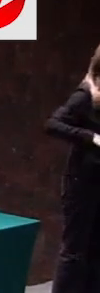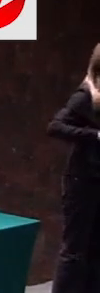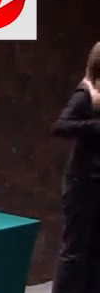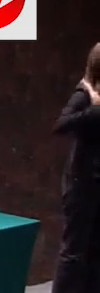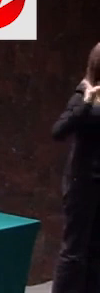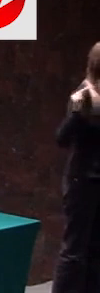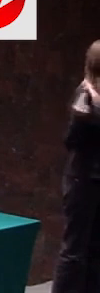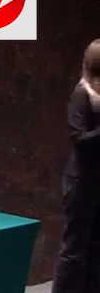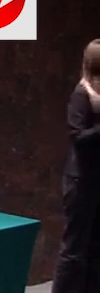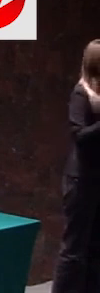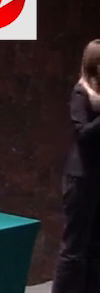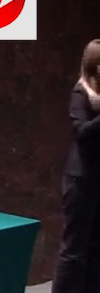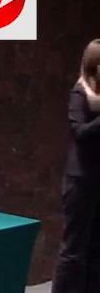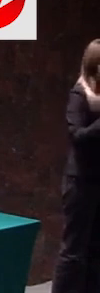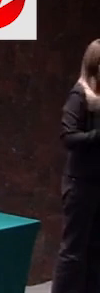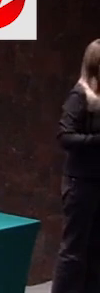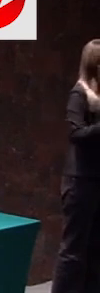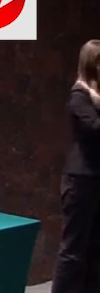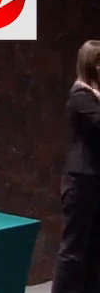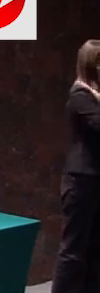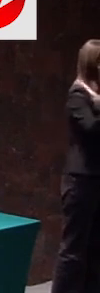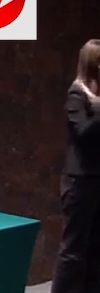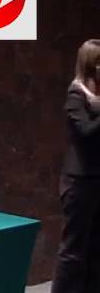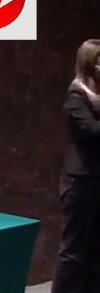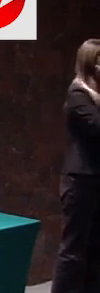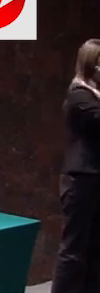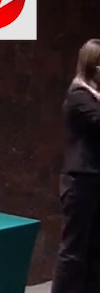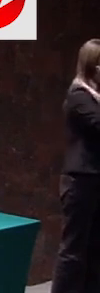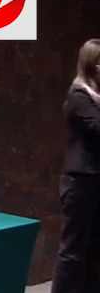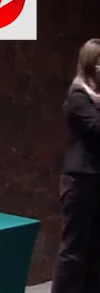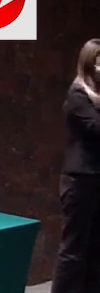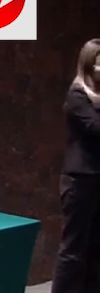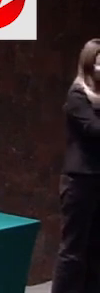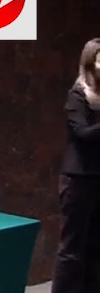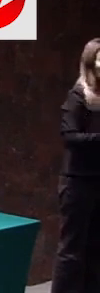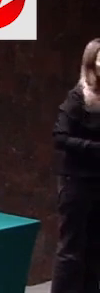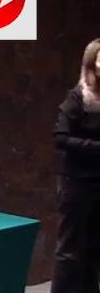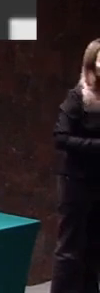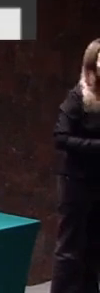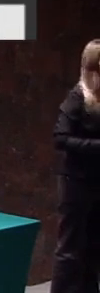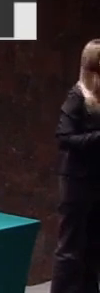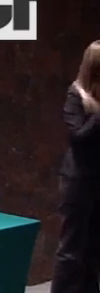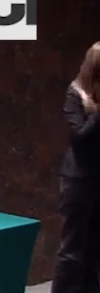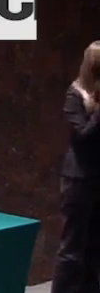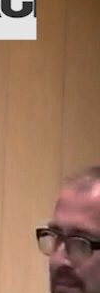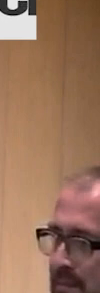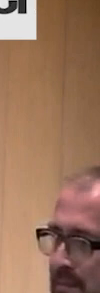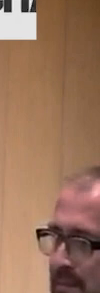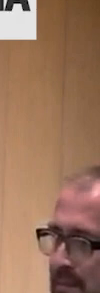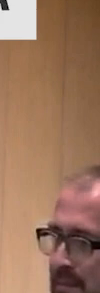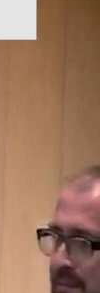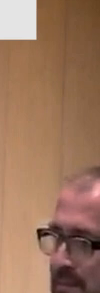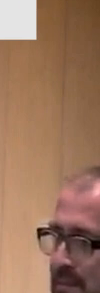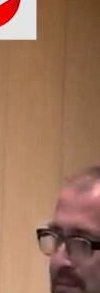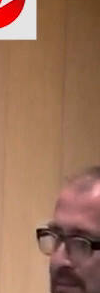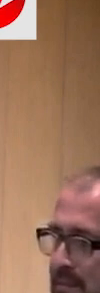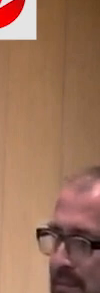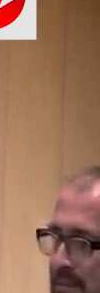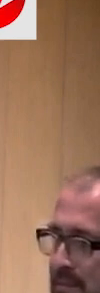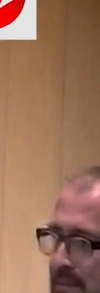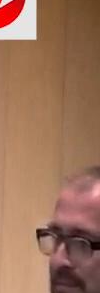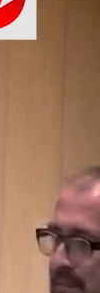la cámara de diputados está en deuda con Mariano Otero pues no lo han incluido en el muro de honor Ese es el muro de